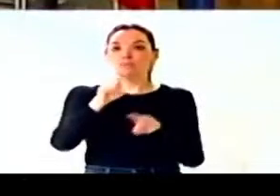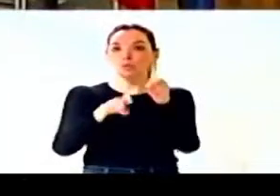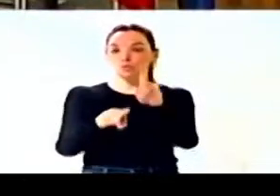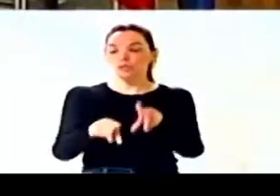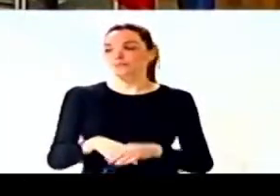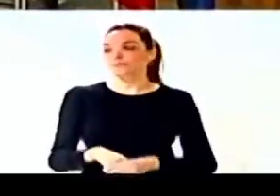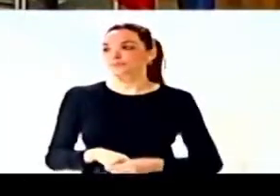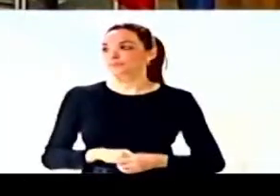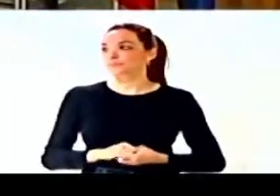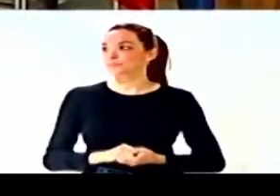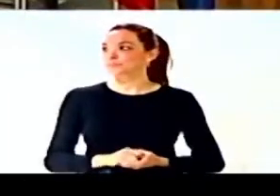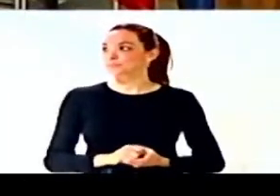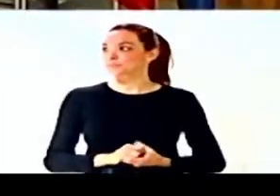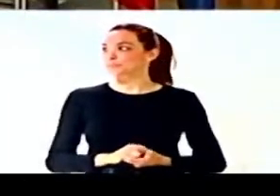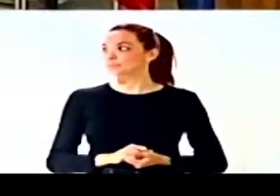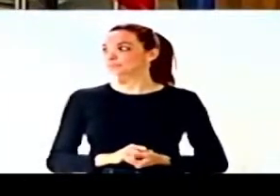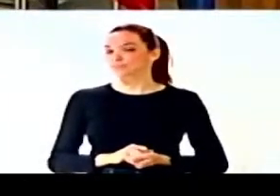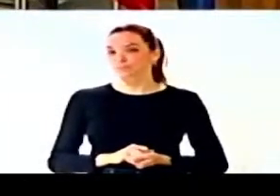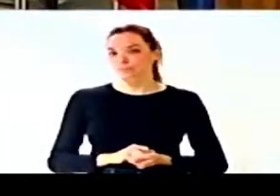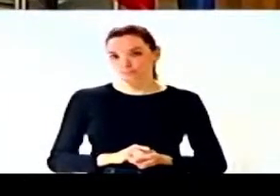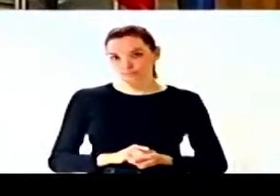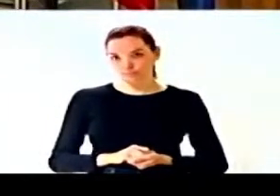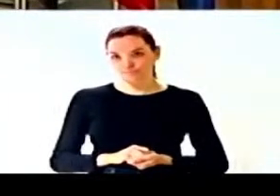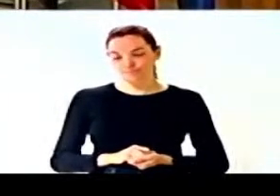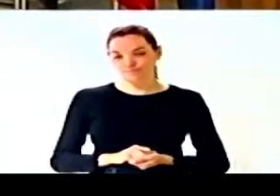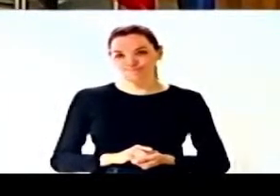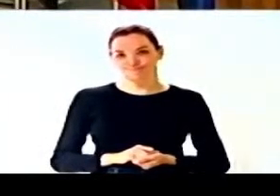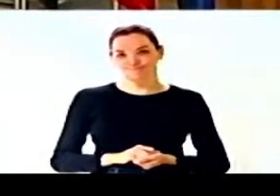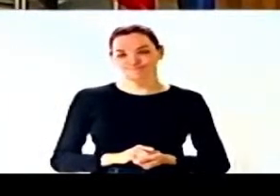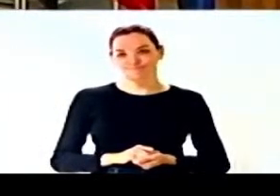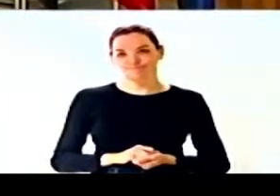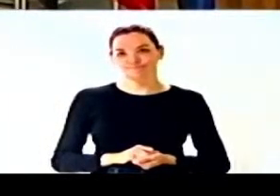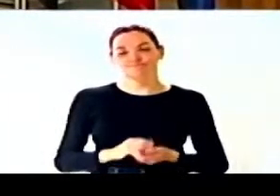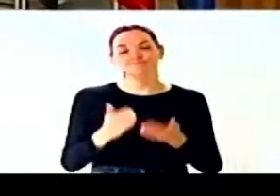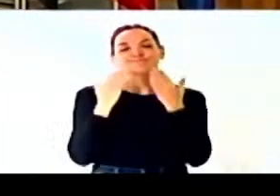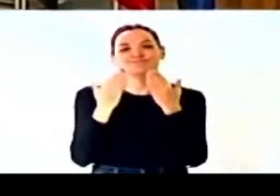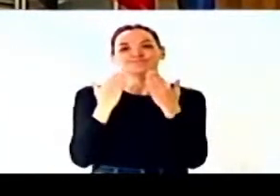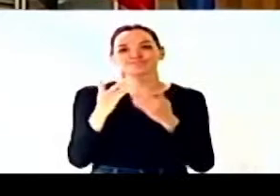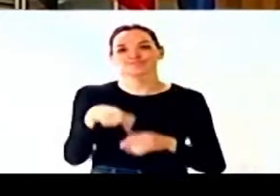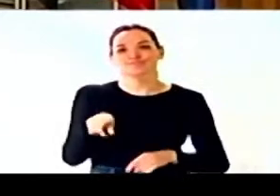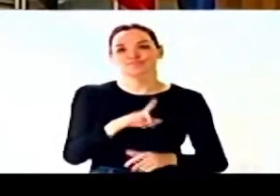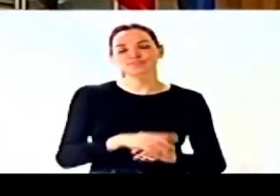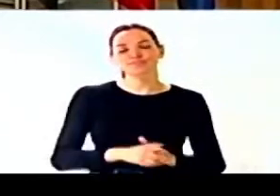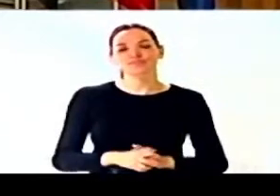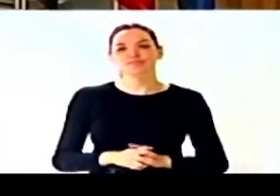preguntas? ¿Ninguna más? Muy bien, muchísimas gracias.